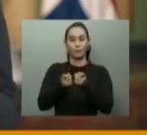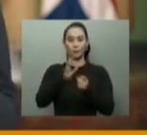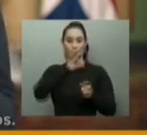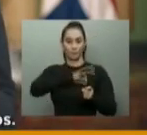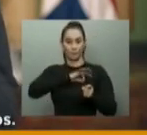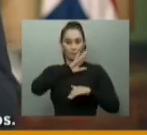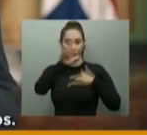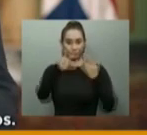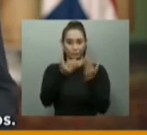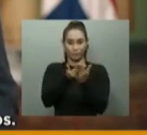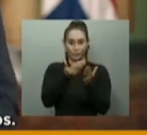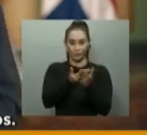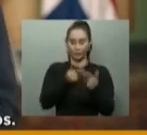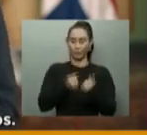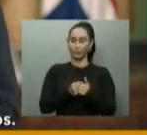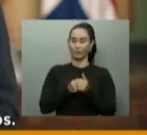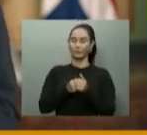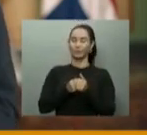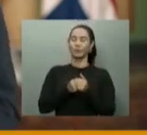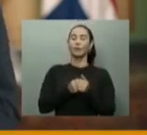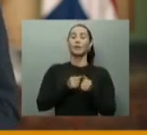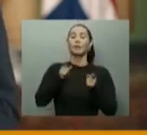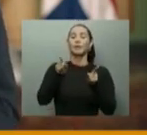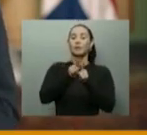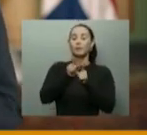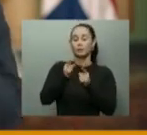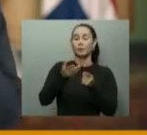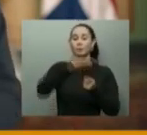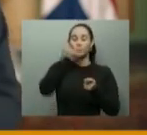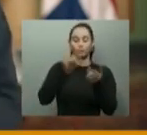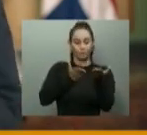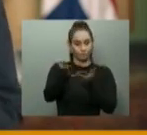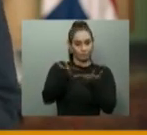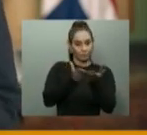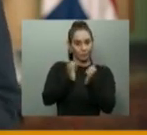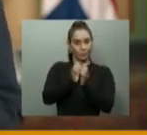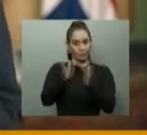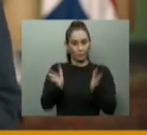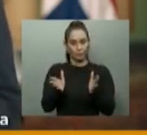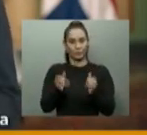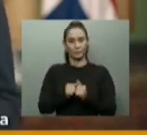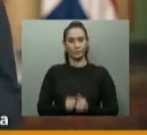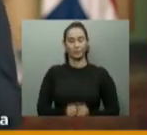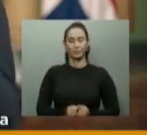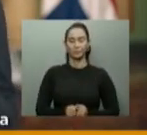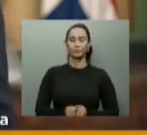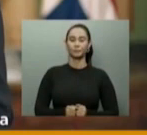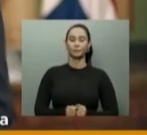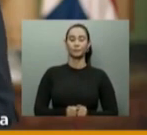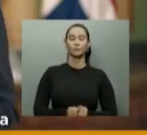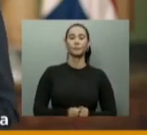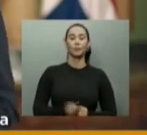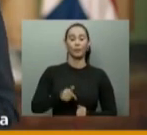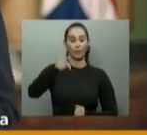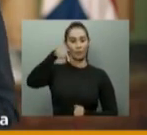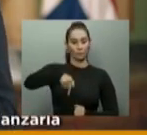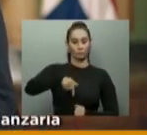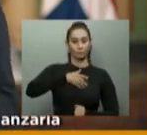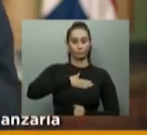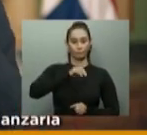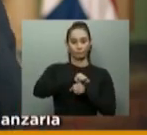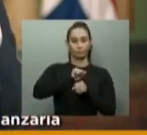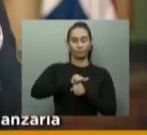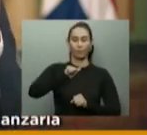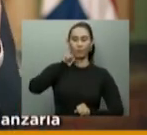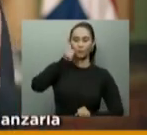invertir apostó a fortalecer la macroeconomía para incentivar y seguir incentivando lo que es la